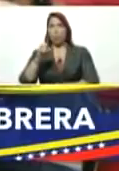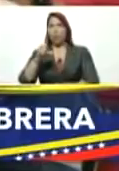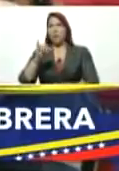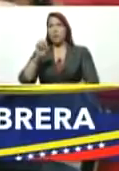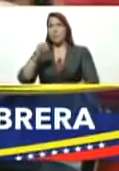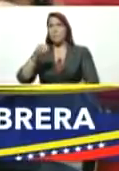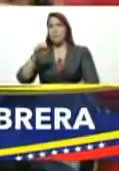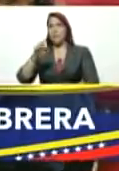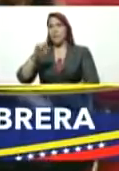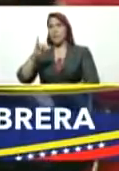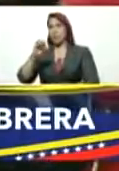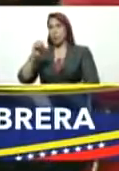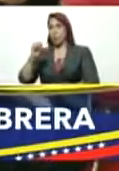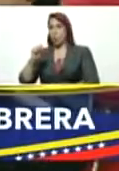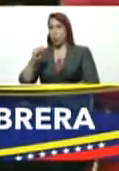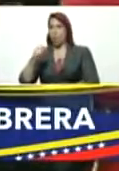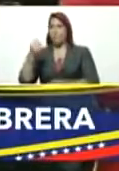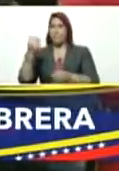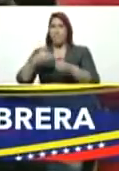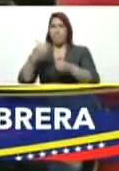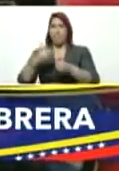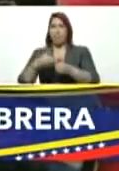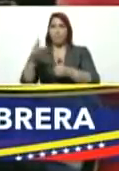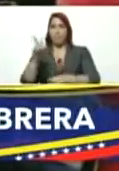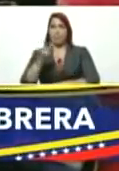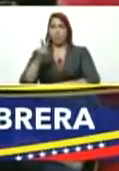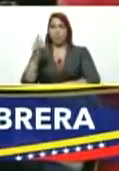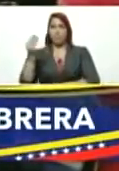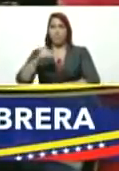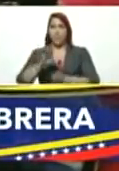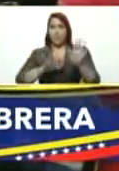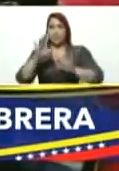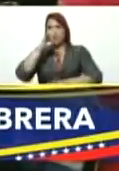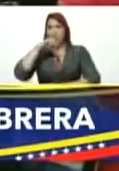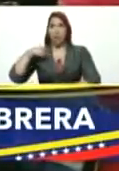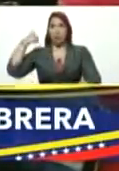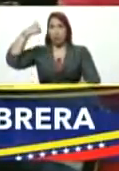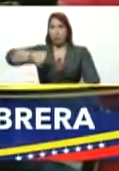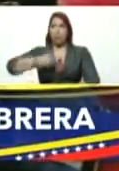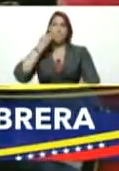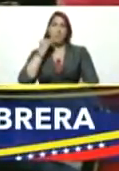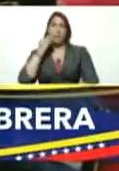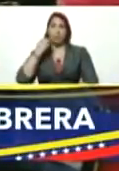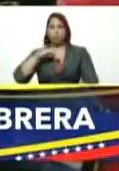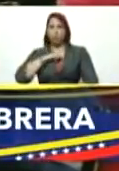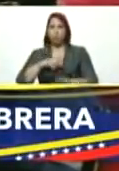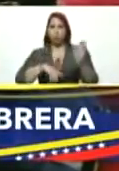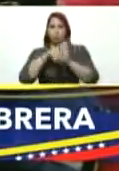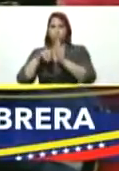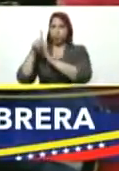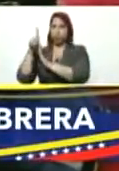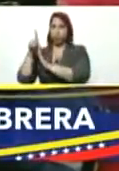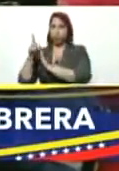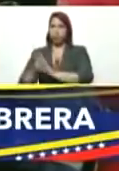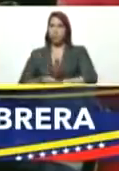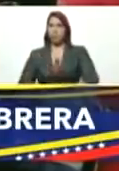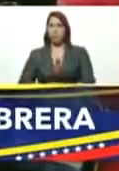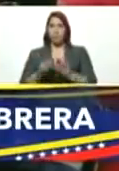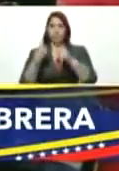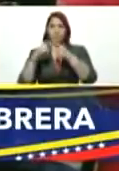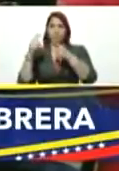petroquímica de venezuela con más de 15 años de experiencia y venimos desarrollando diferentes